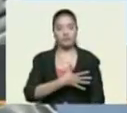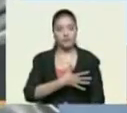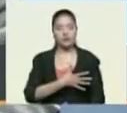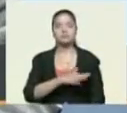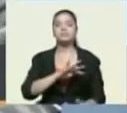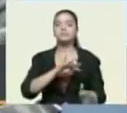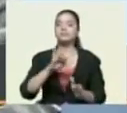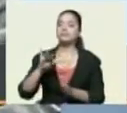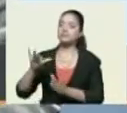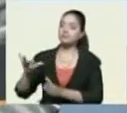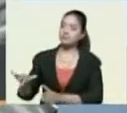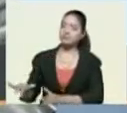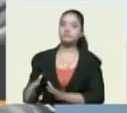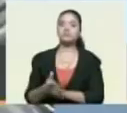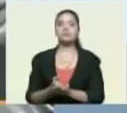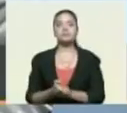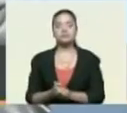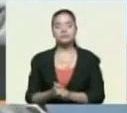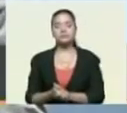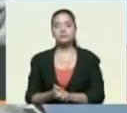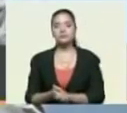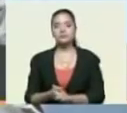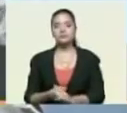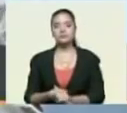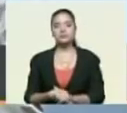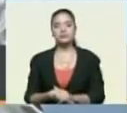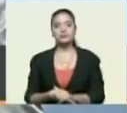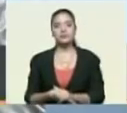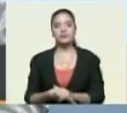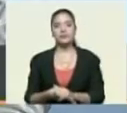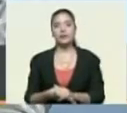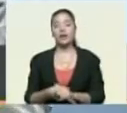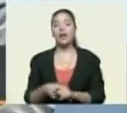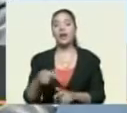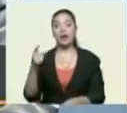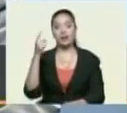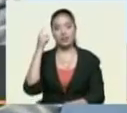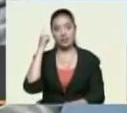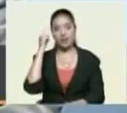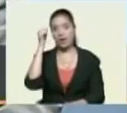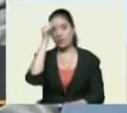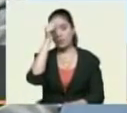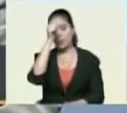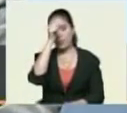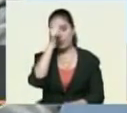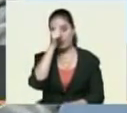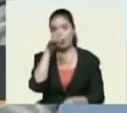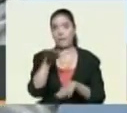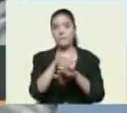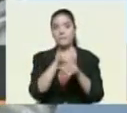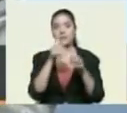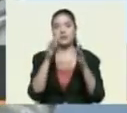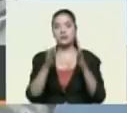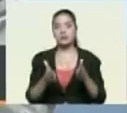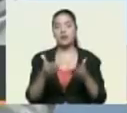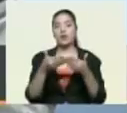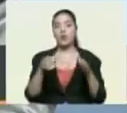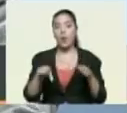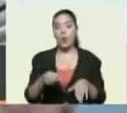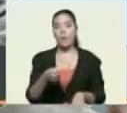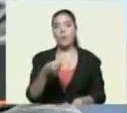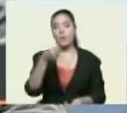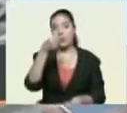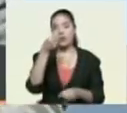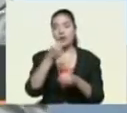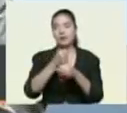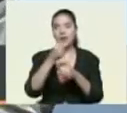Dicho esto, quiero decir que inclusive en esa fiesta electoral del día domingo, el Ministerio Público